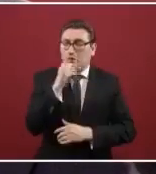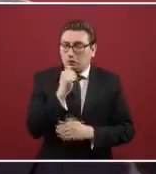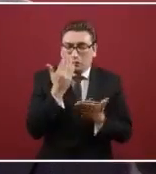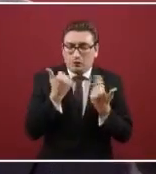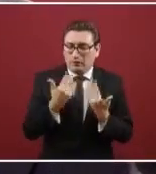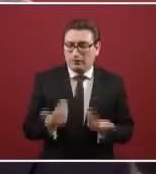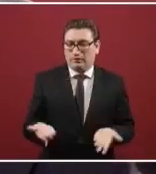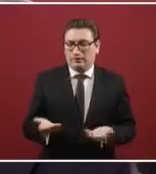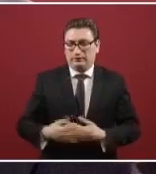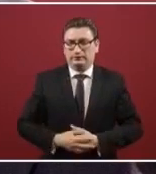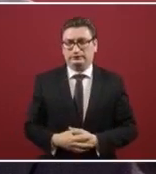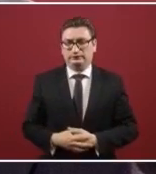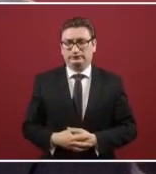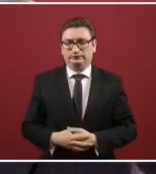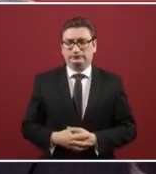internet.